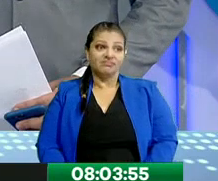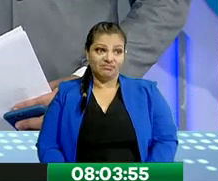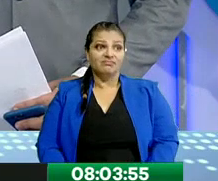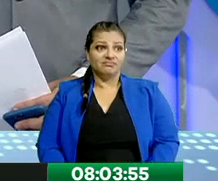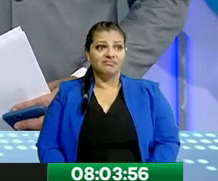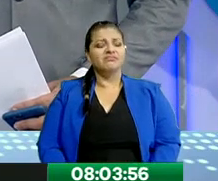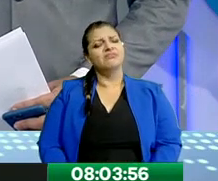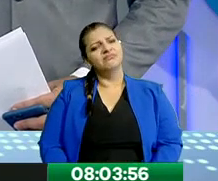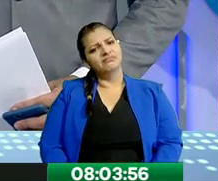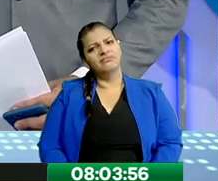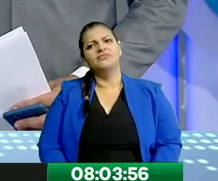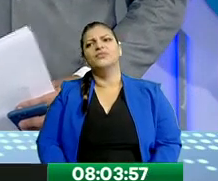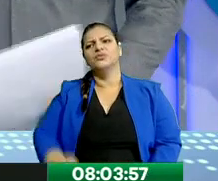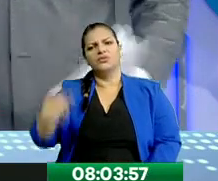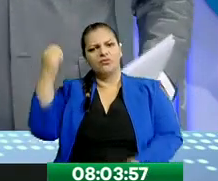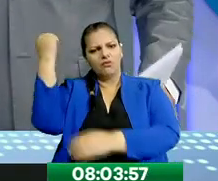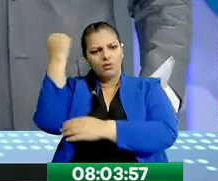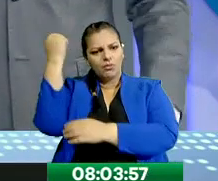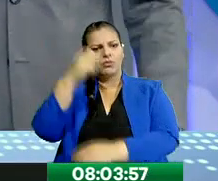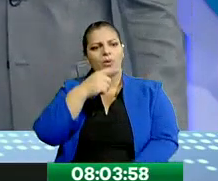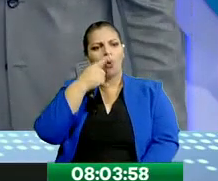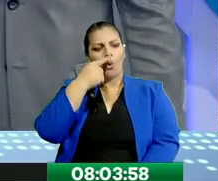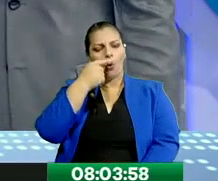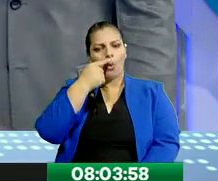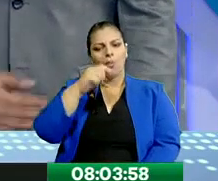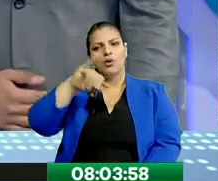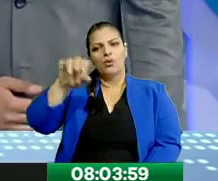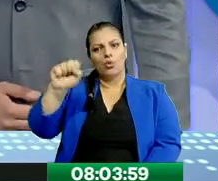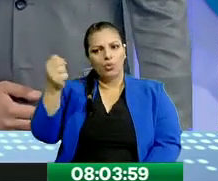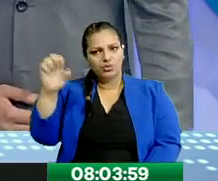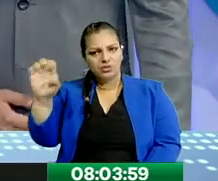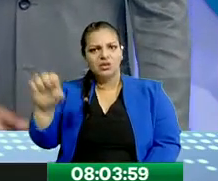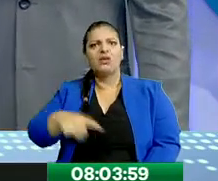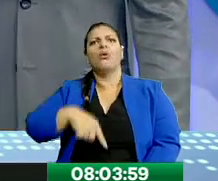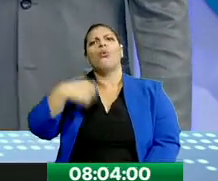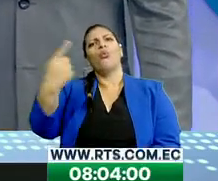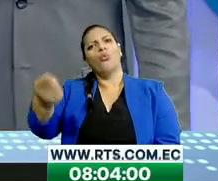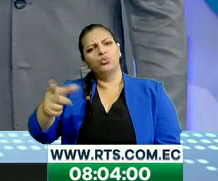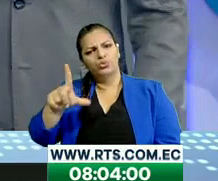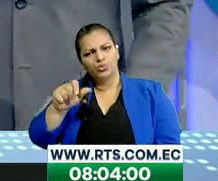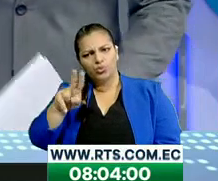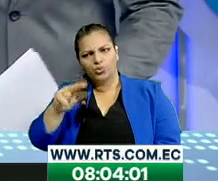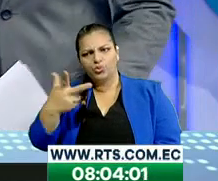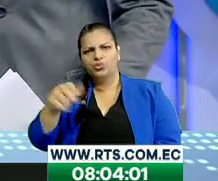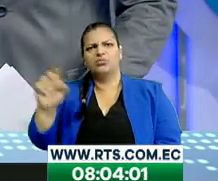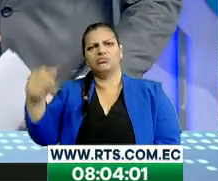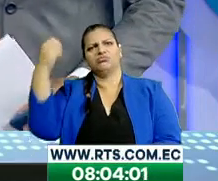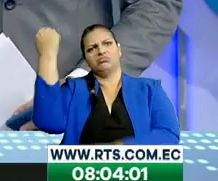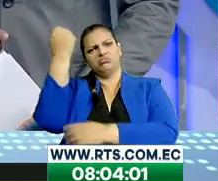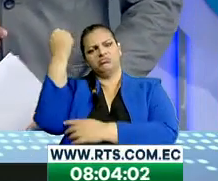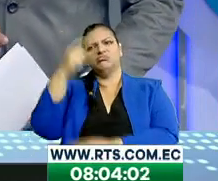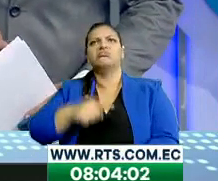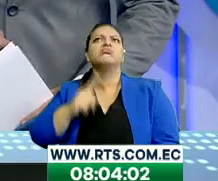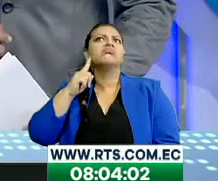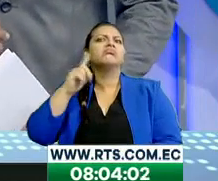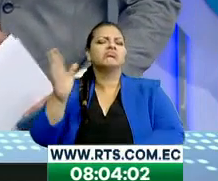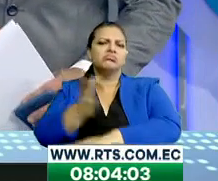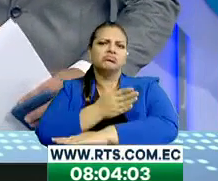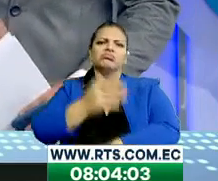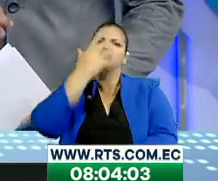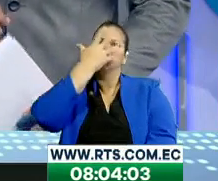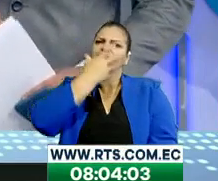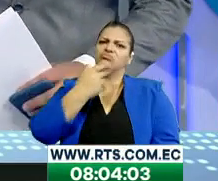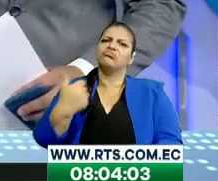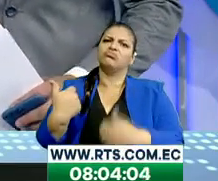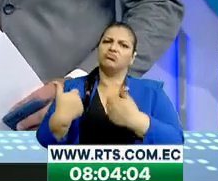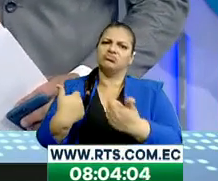le hablo de José José. José José, ¿no? Le hablo de Lucho Gatica. ¿Ah? Vea eso. De ahí. Cantoral. Oye, de los Panchos. ¿Usted sí